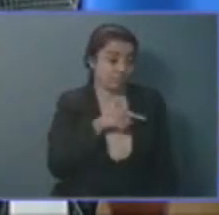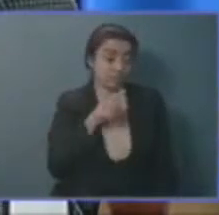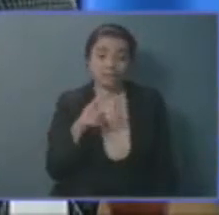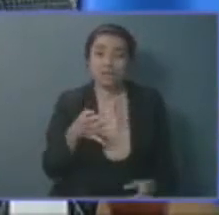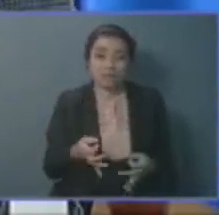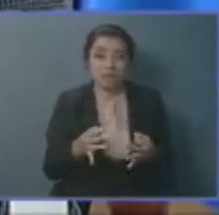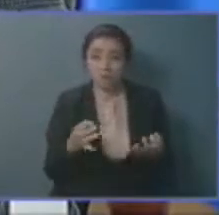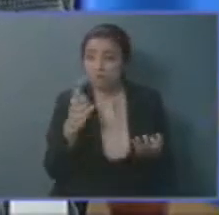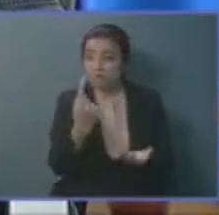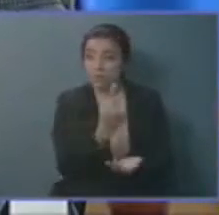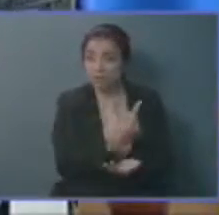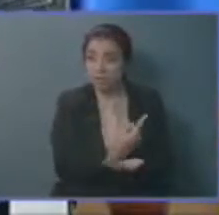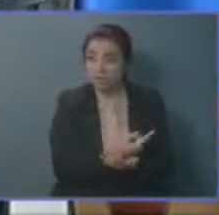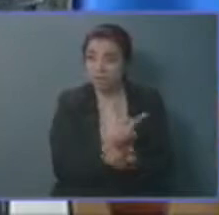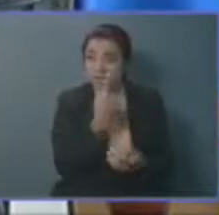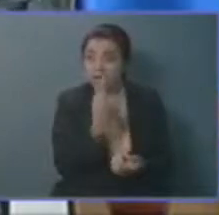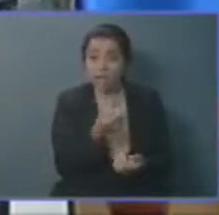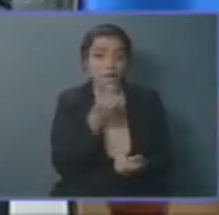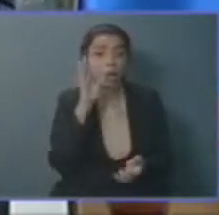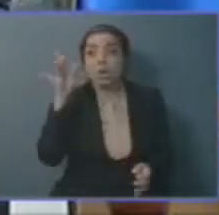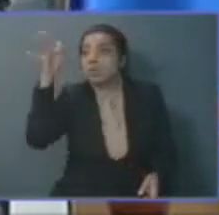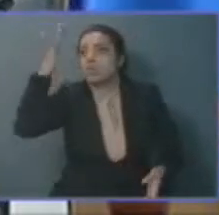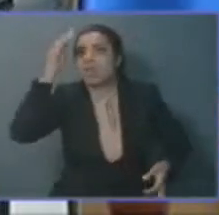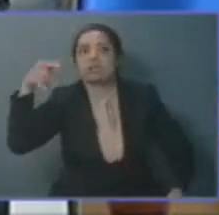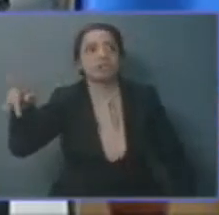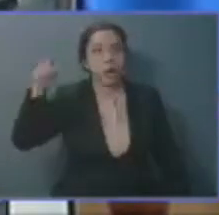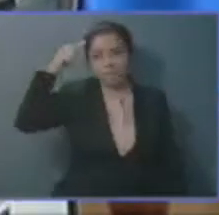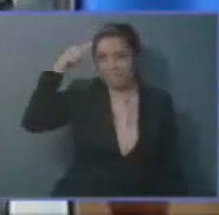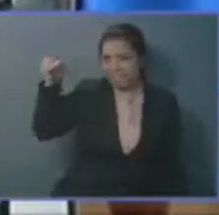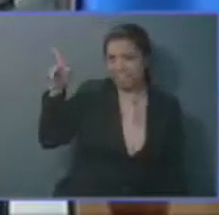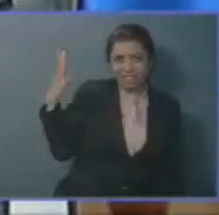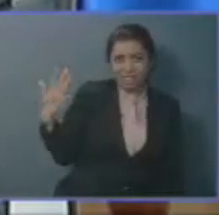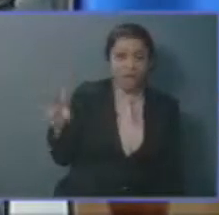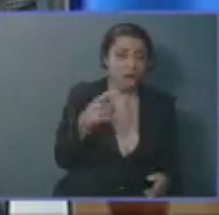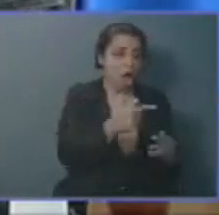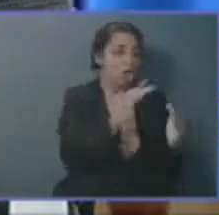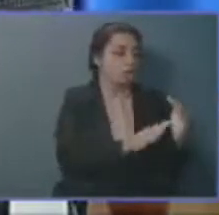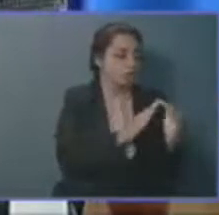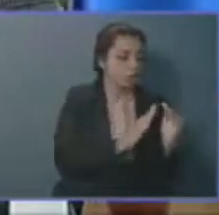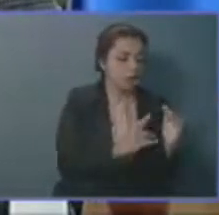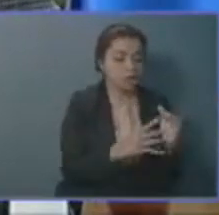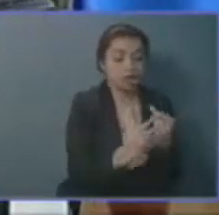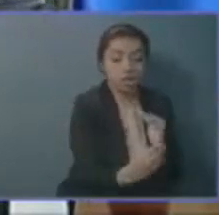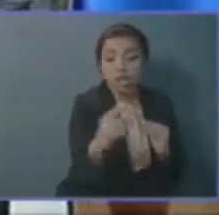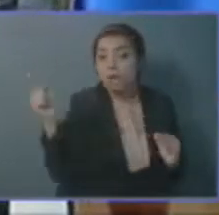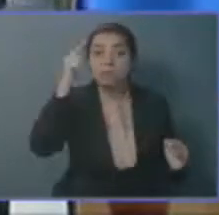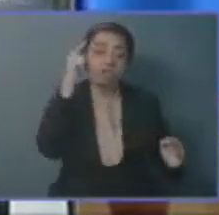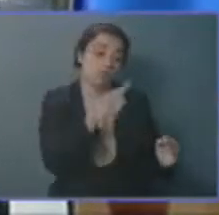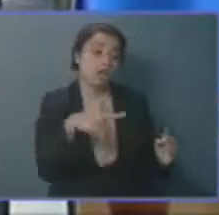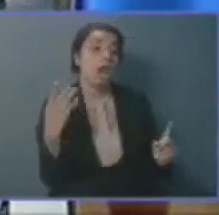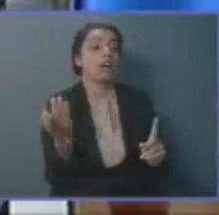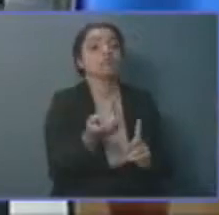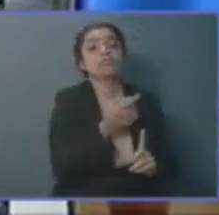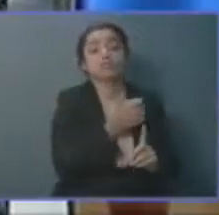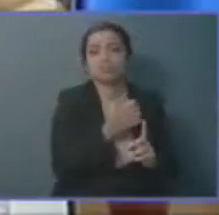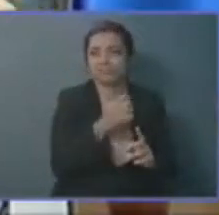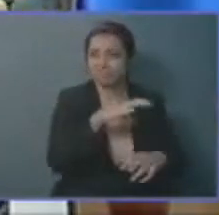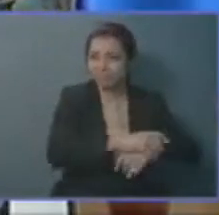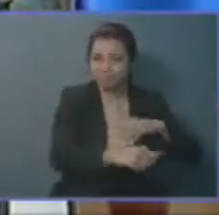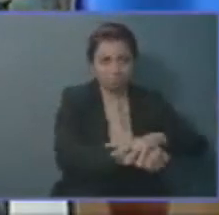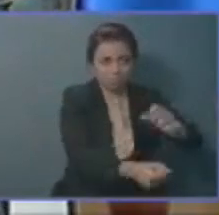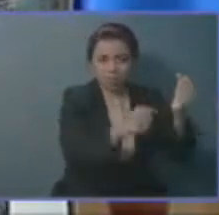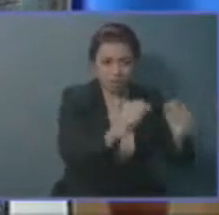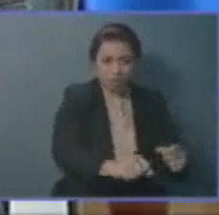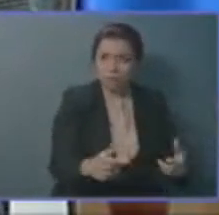las personas que tú, en tu discrecionalidad, consideras que han infringido una cuarentena y mandarlos a esos centros que ya no se pueden